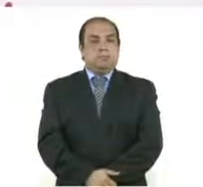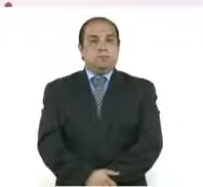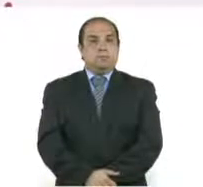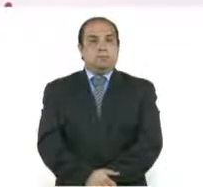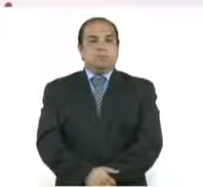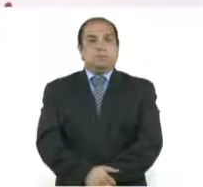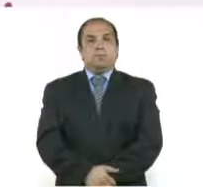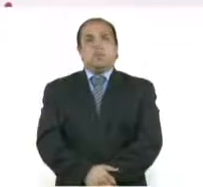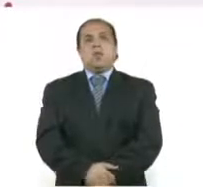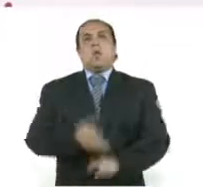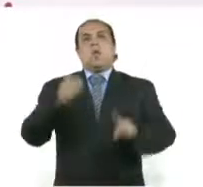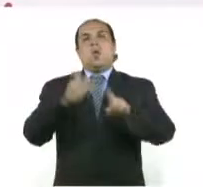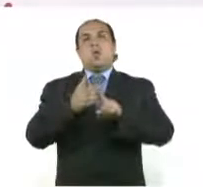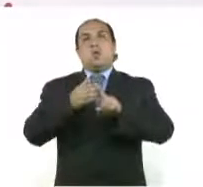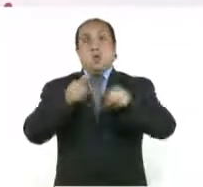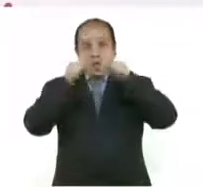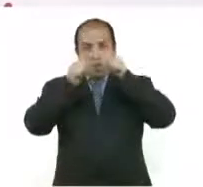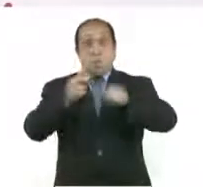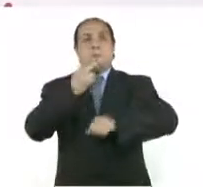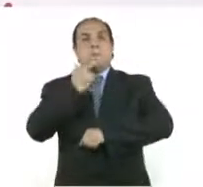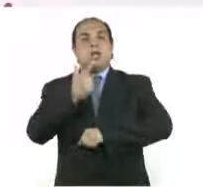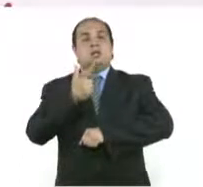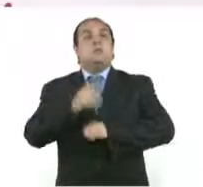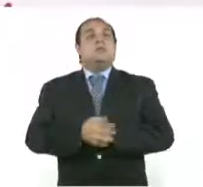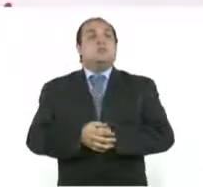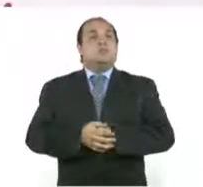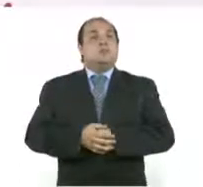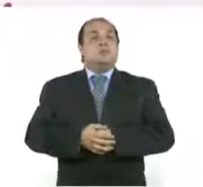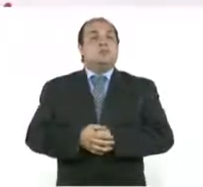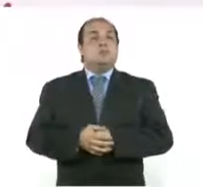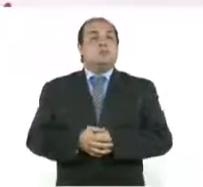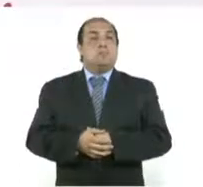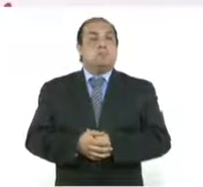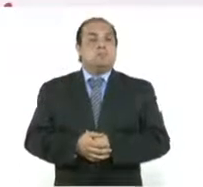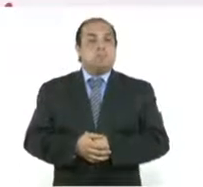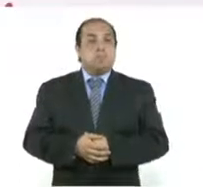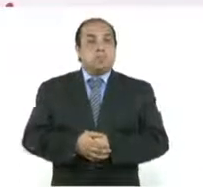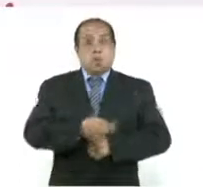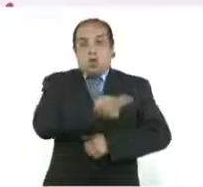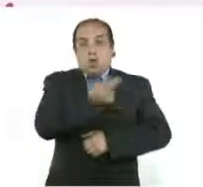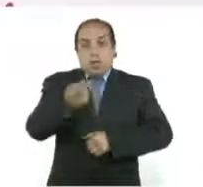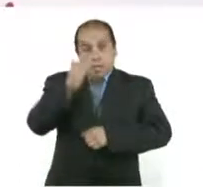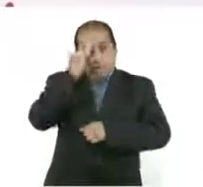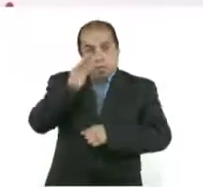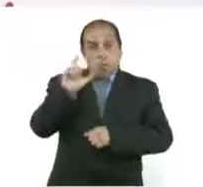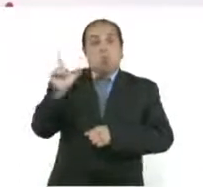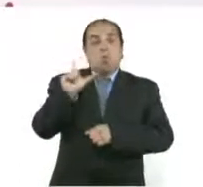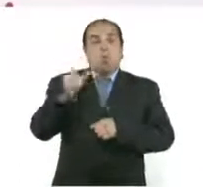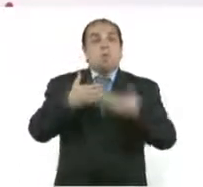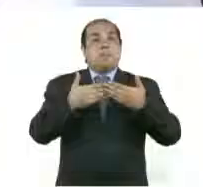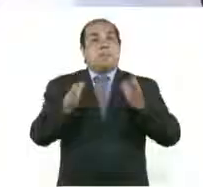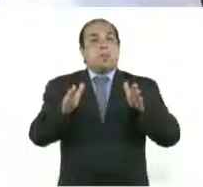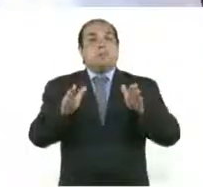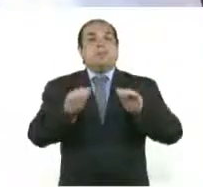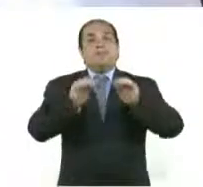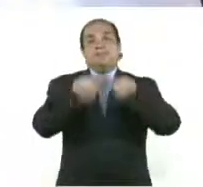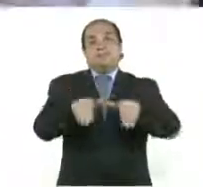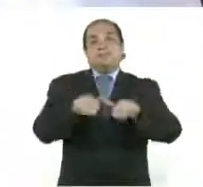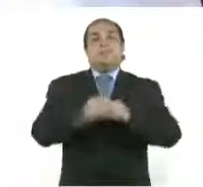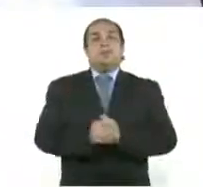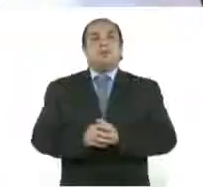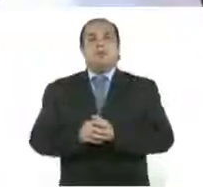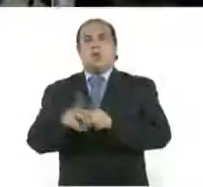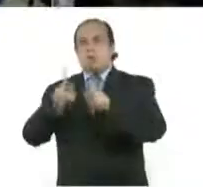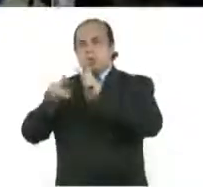Brindar una mejor atención cada vez, de tal manera que ustedes sepan cuándo van a estar abiertos estos registros. Platicando